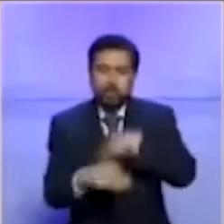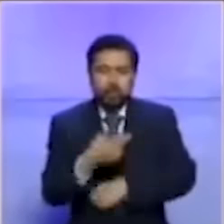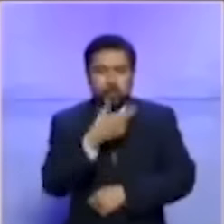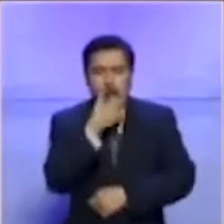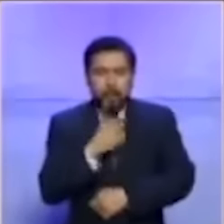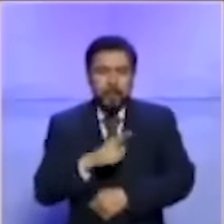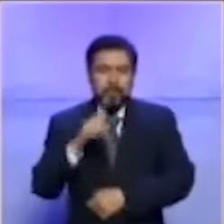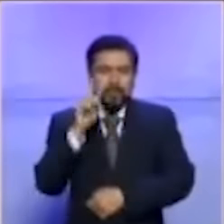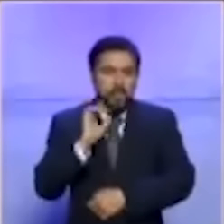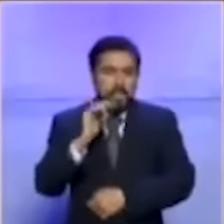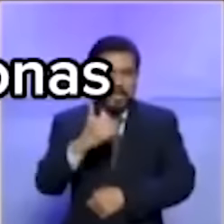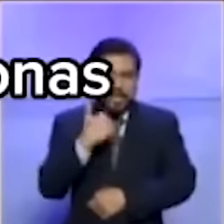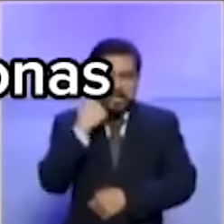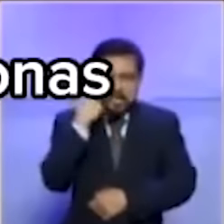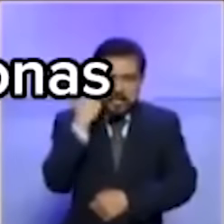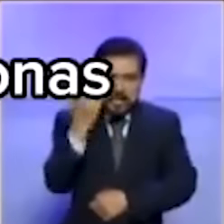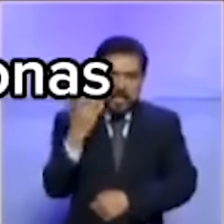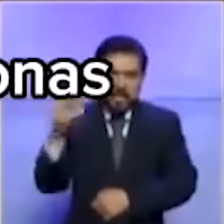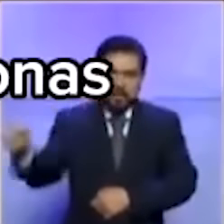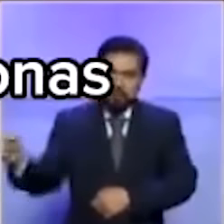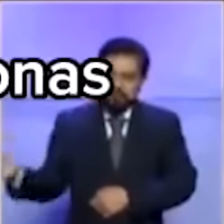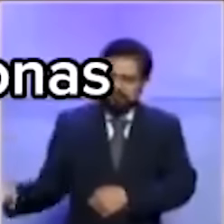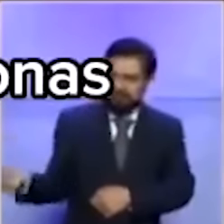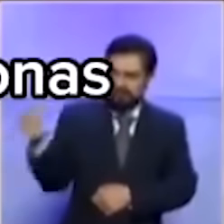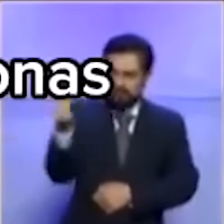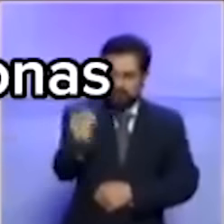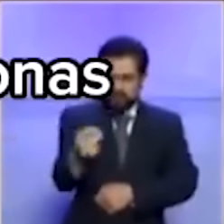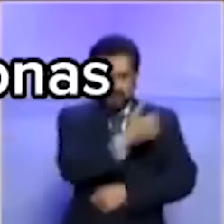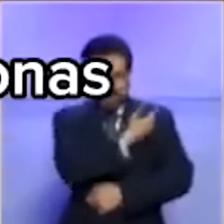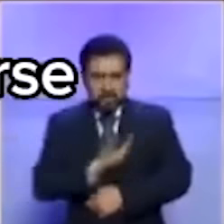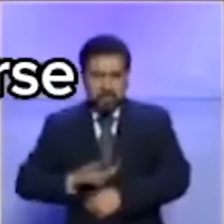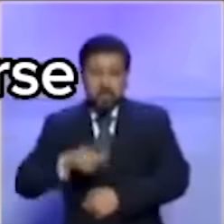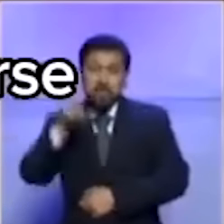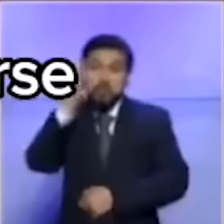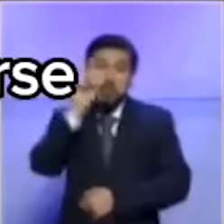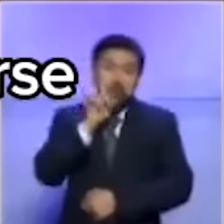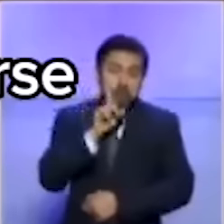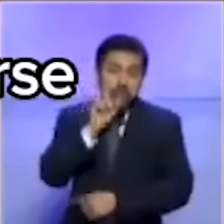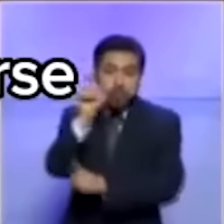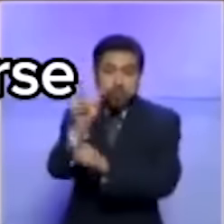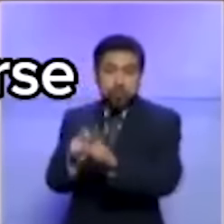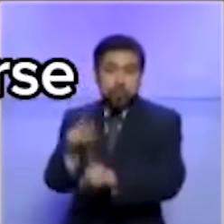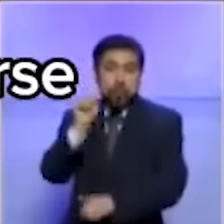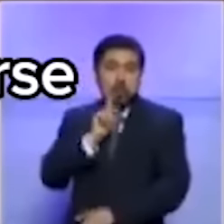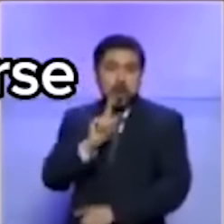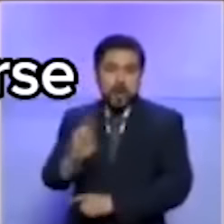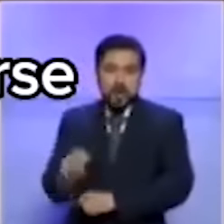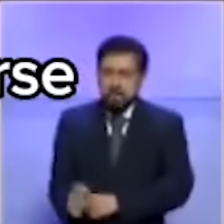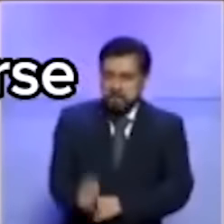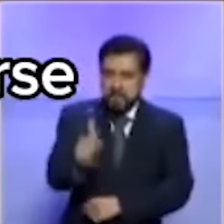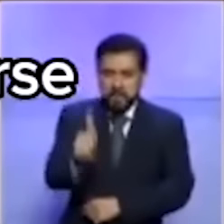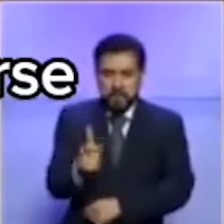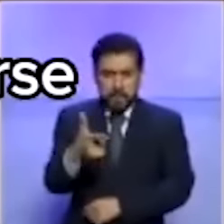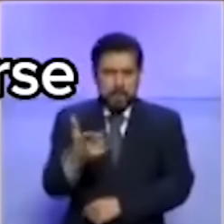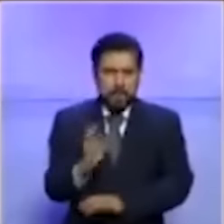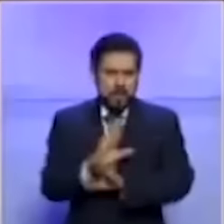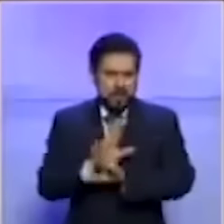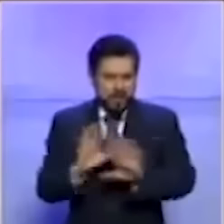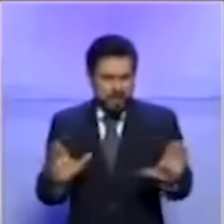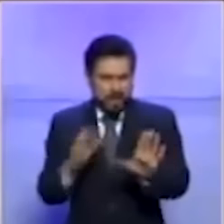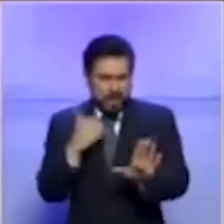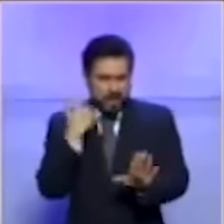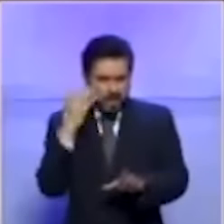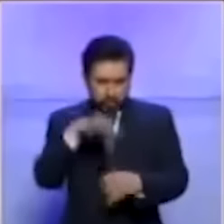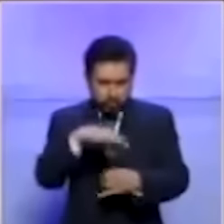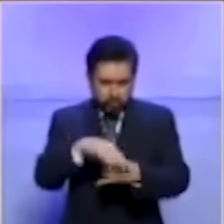más igualitaria y en la que los derechos de todas las personas tengan la oportunidad Real de materializarse